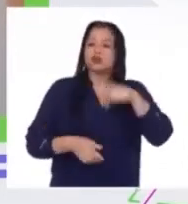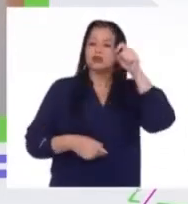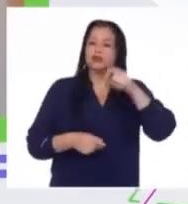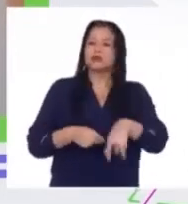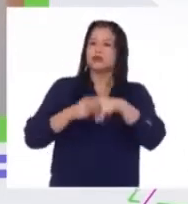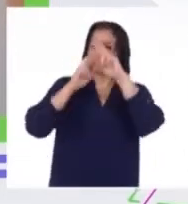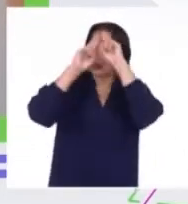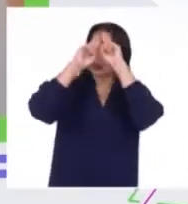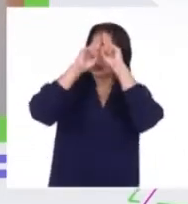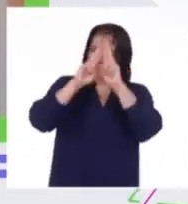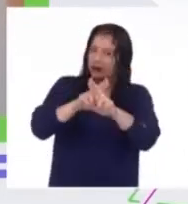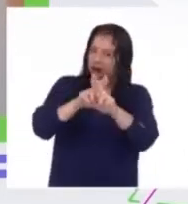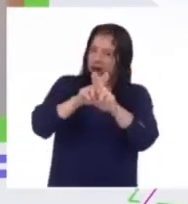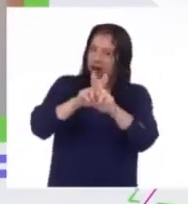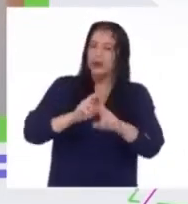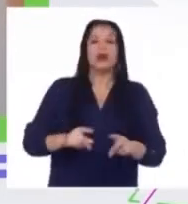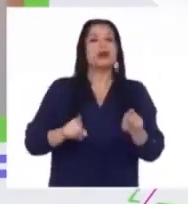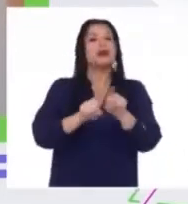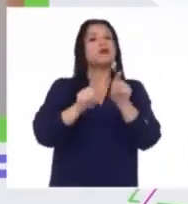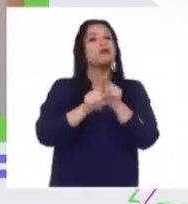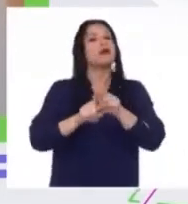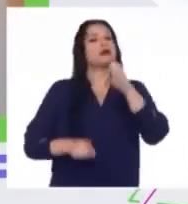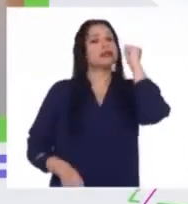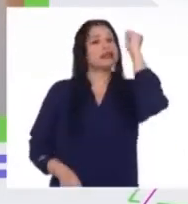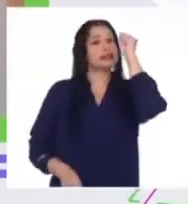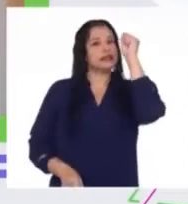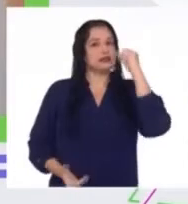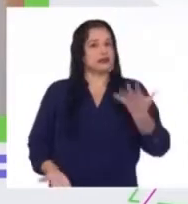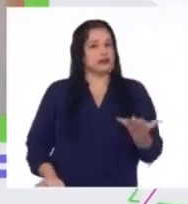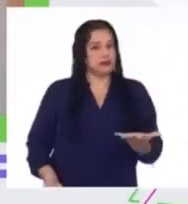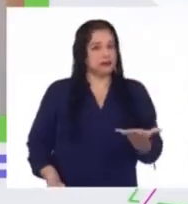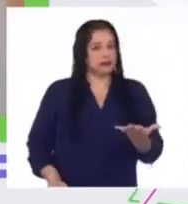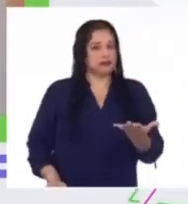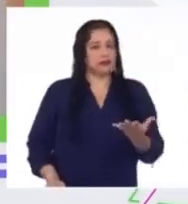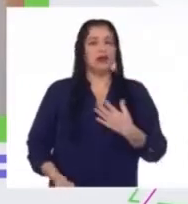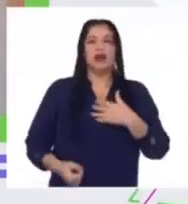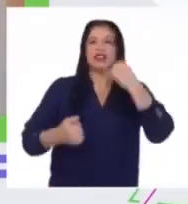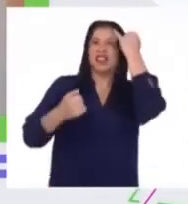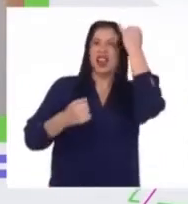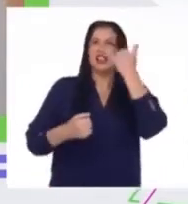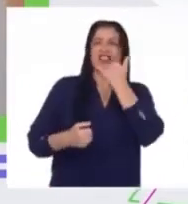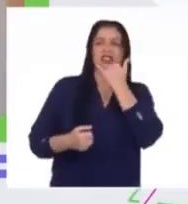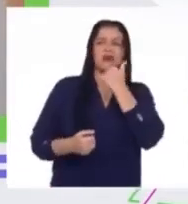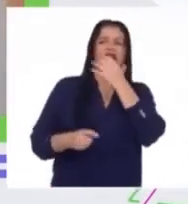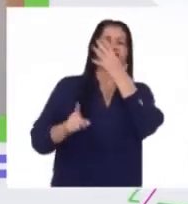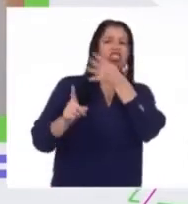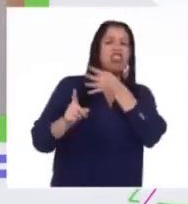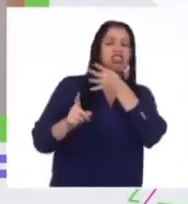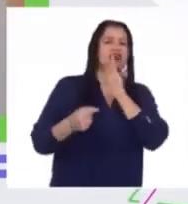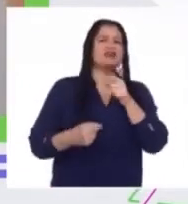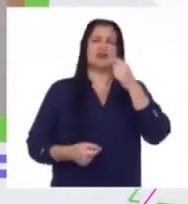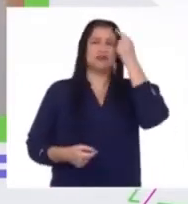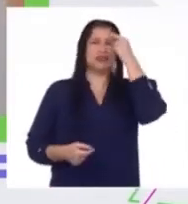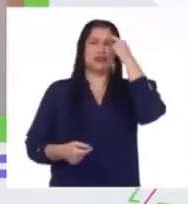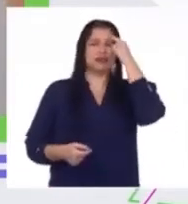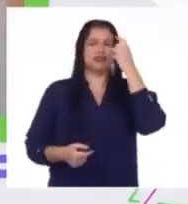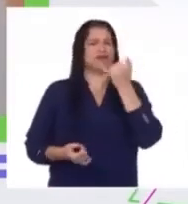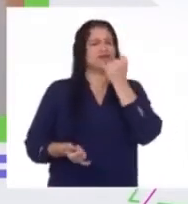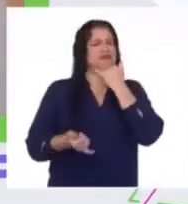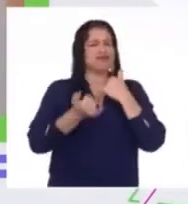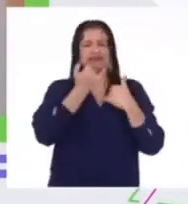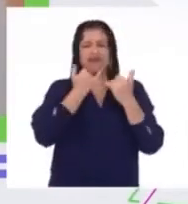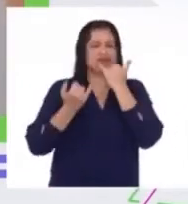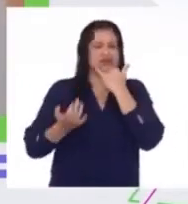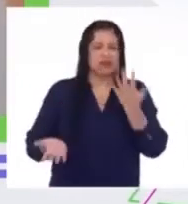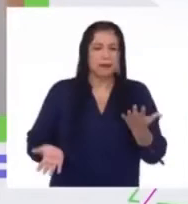respeto y tenemos los mismos derechos. Los prejuicios son pensamientos errados que tiene la